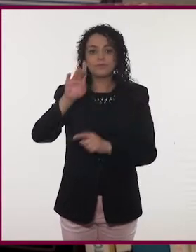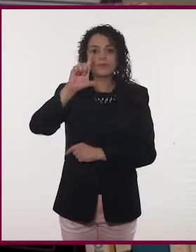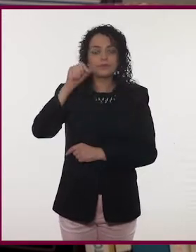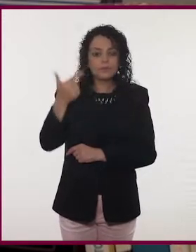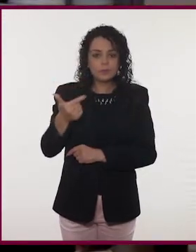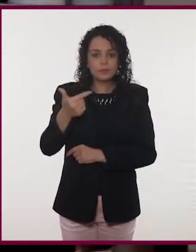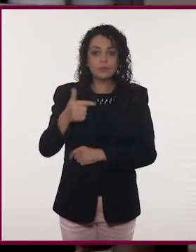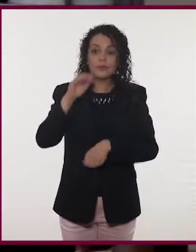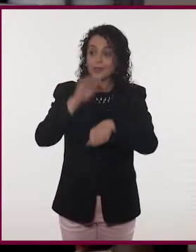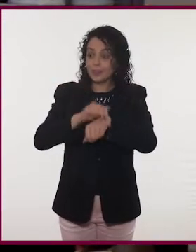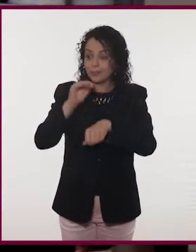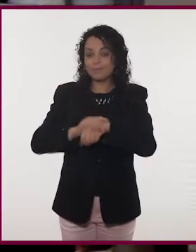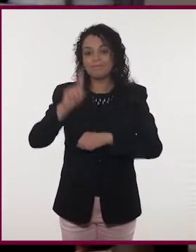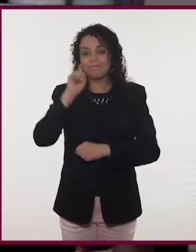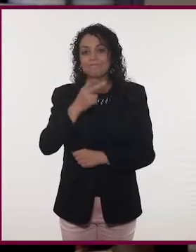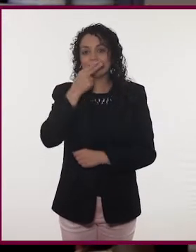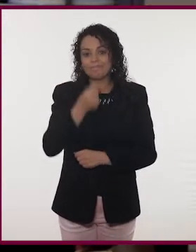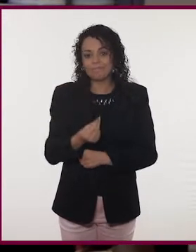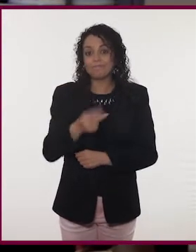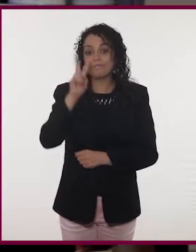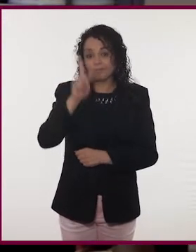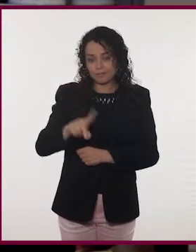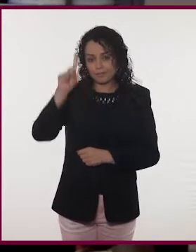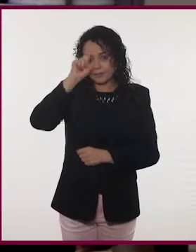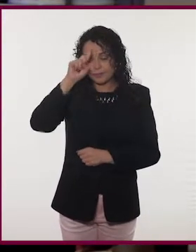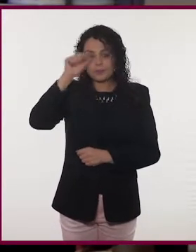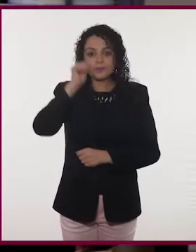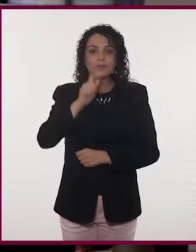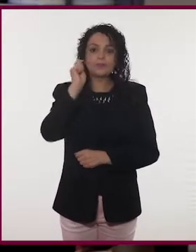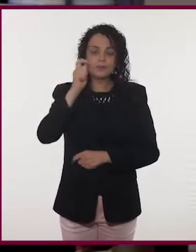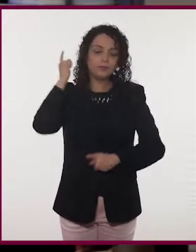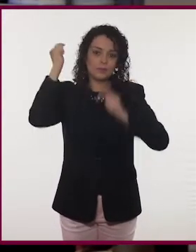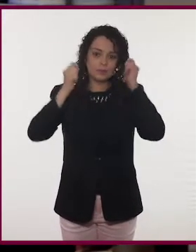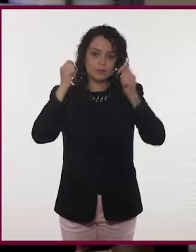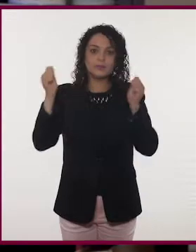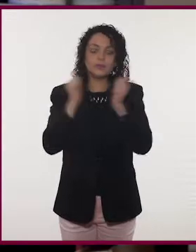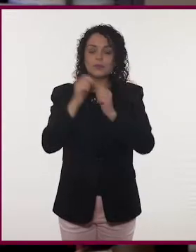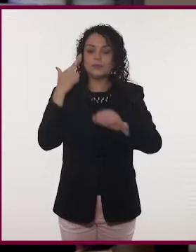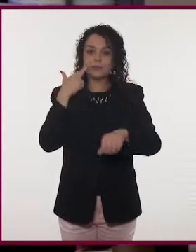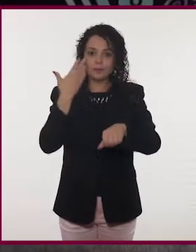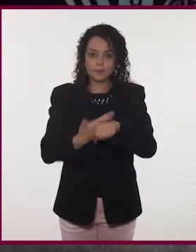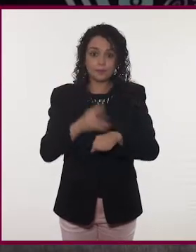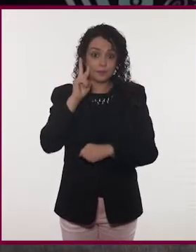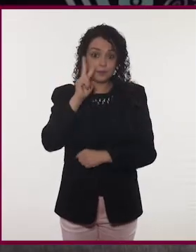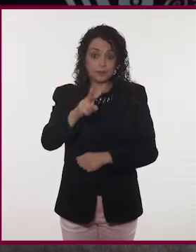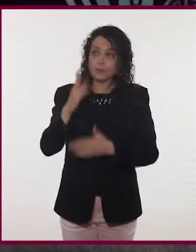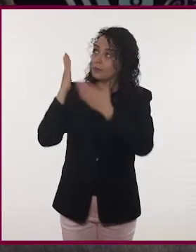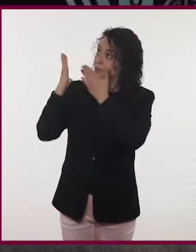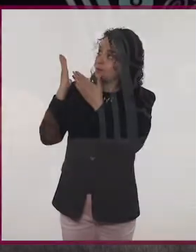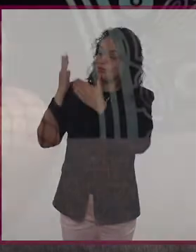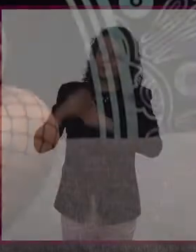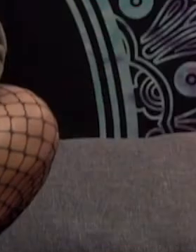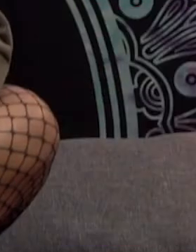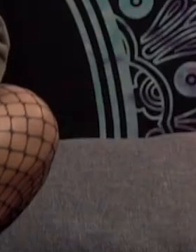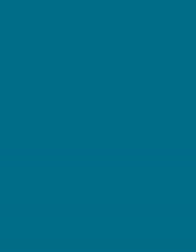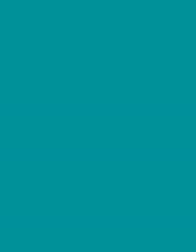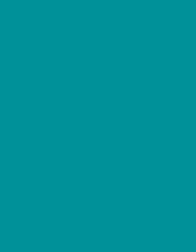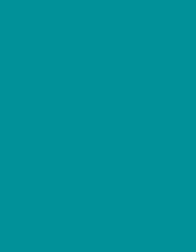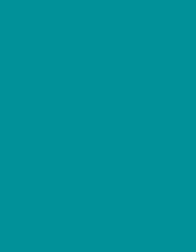páginas, blogs, con las amigas y amigos, obviamente recomendando siempre un turismo responsable. Veamos esto.